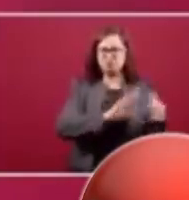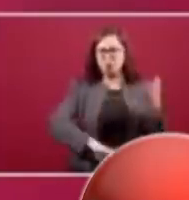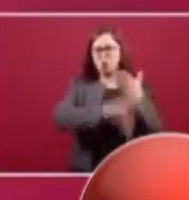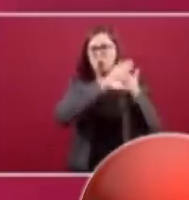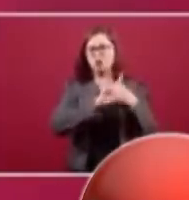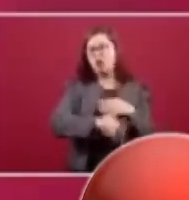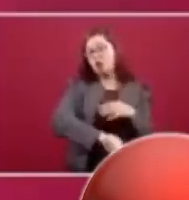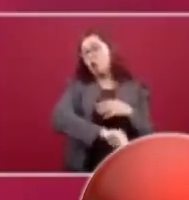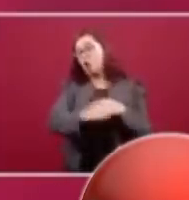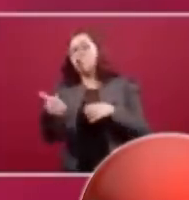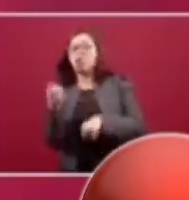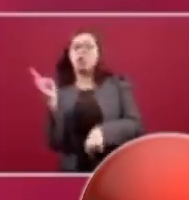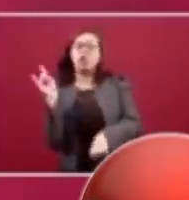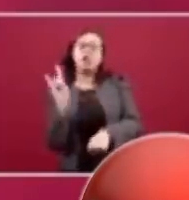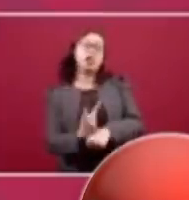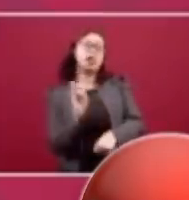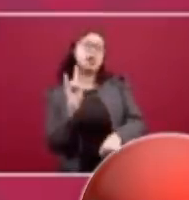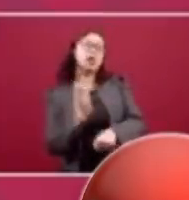Porque la gente